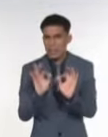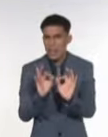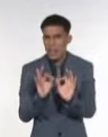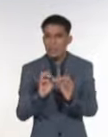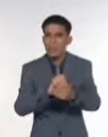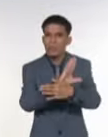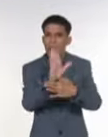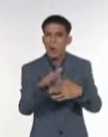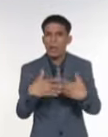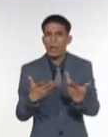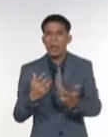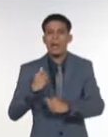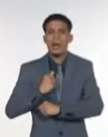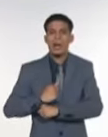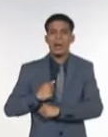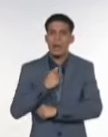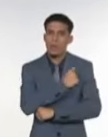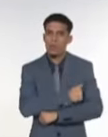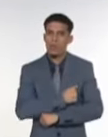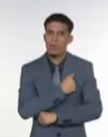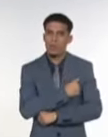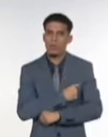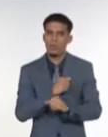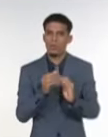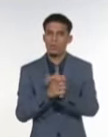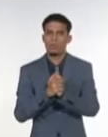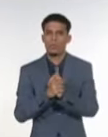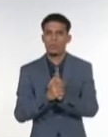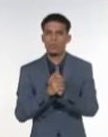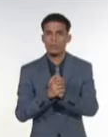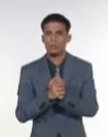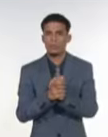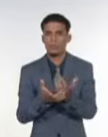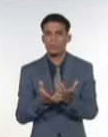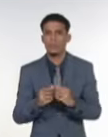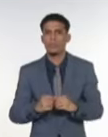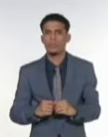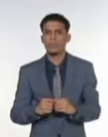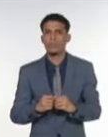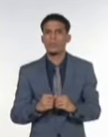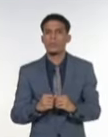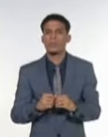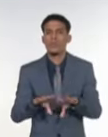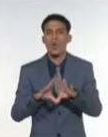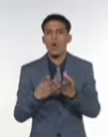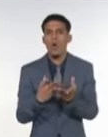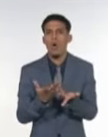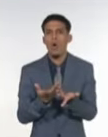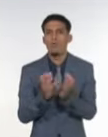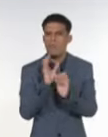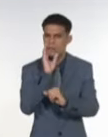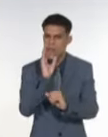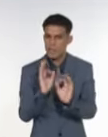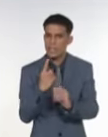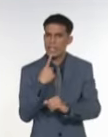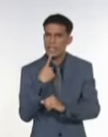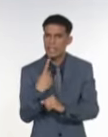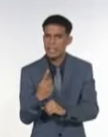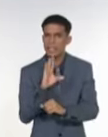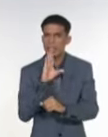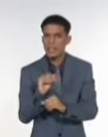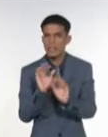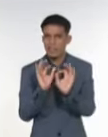de la amistad, nos gusta hablar de la paz, nos gusta hablar de la sinceridad. De